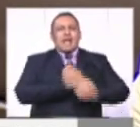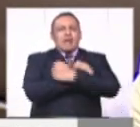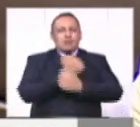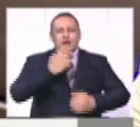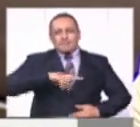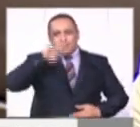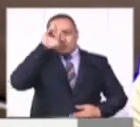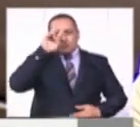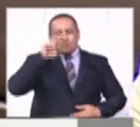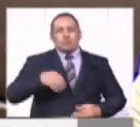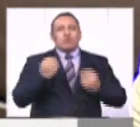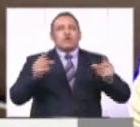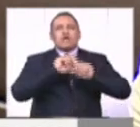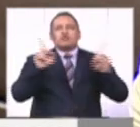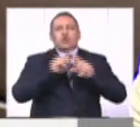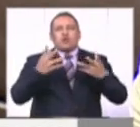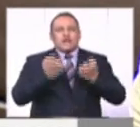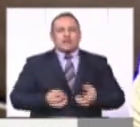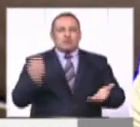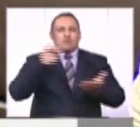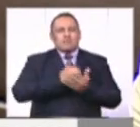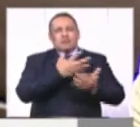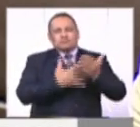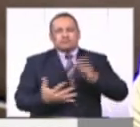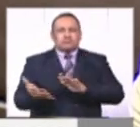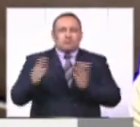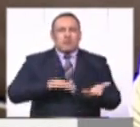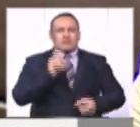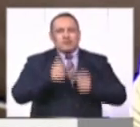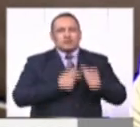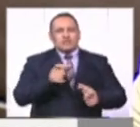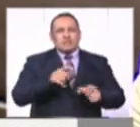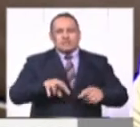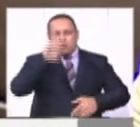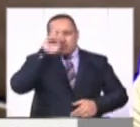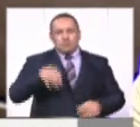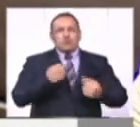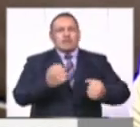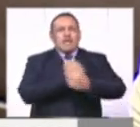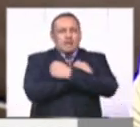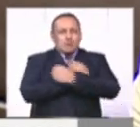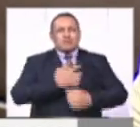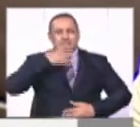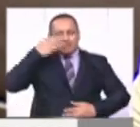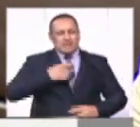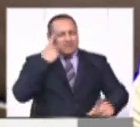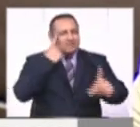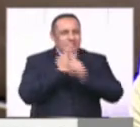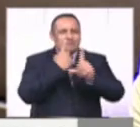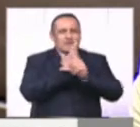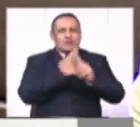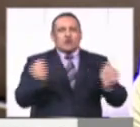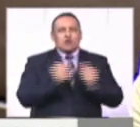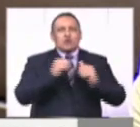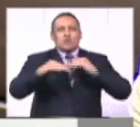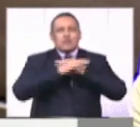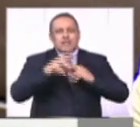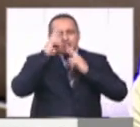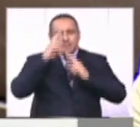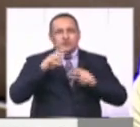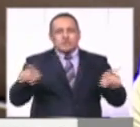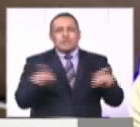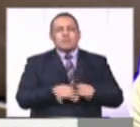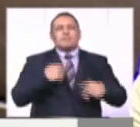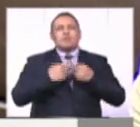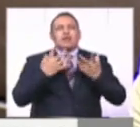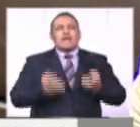Perú porque no queremos más sangre derramada en el suelo patrio porque amamos con lealtad con firmeza la democracia y